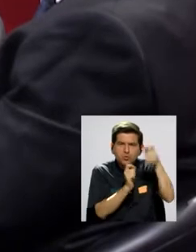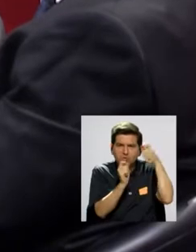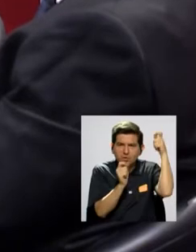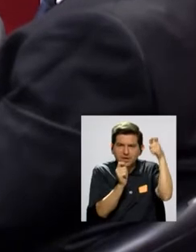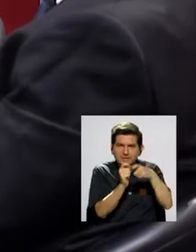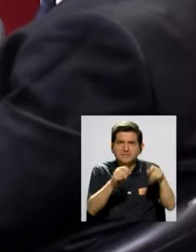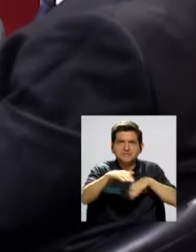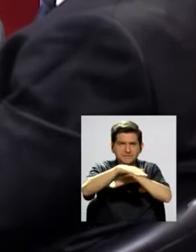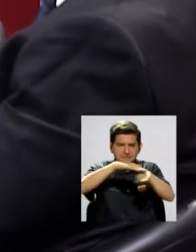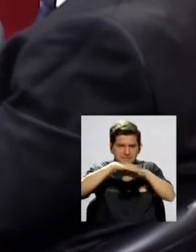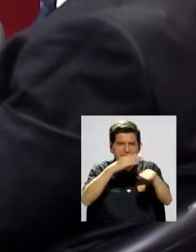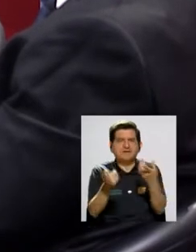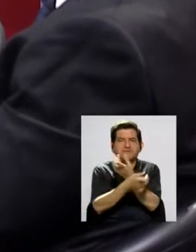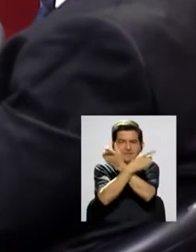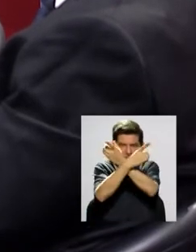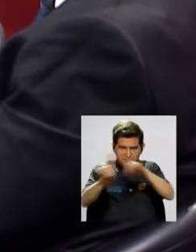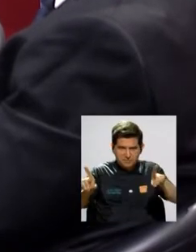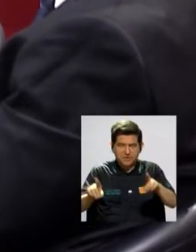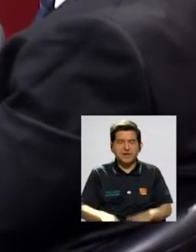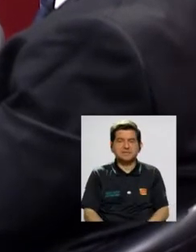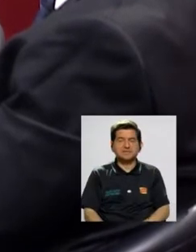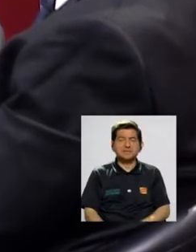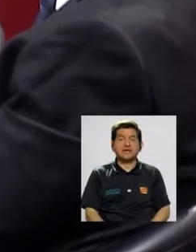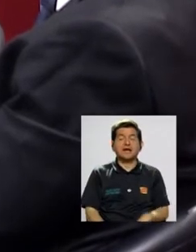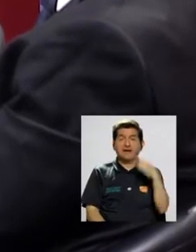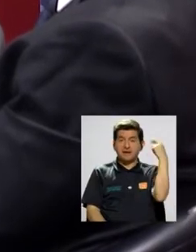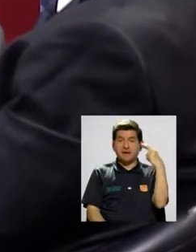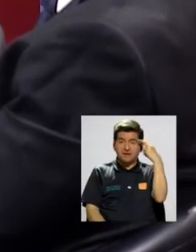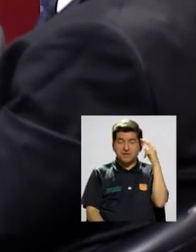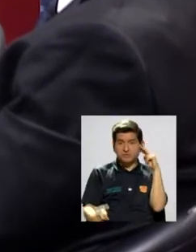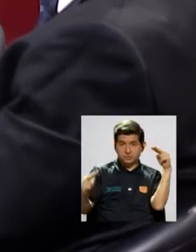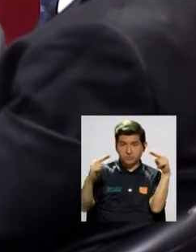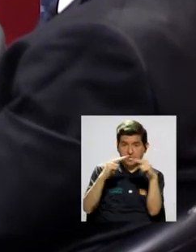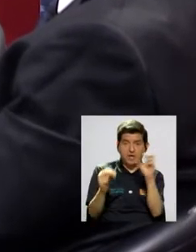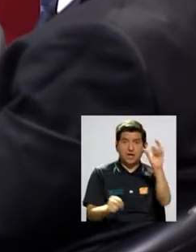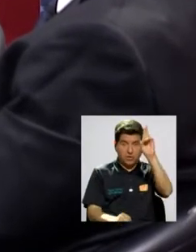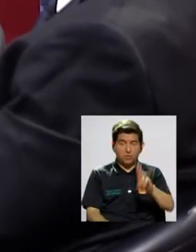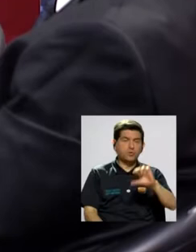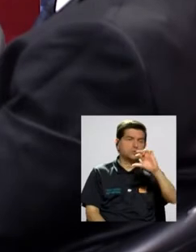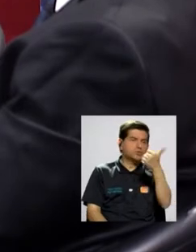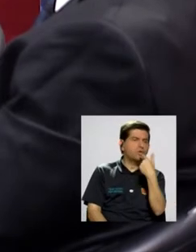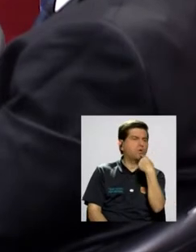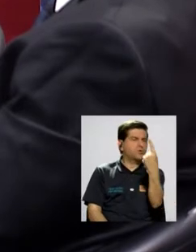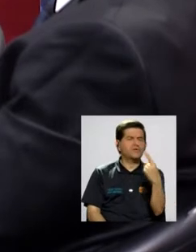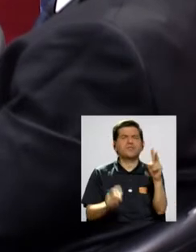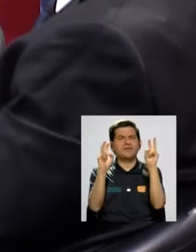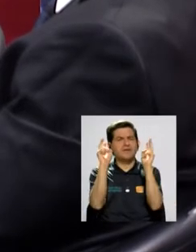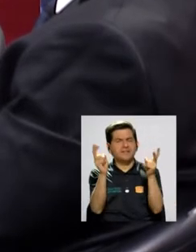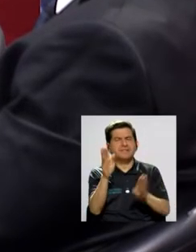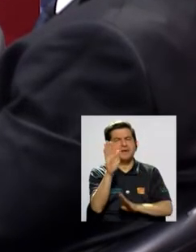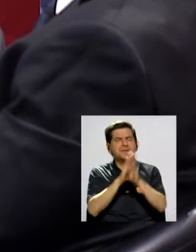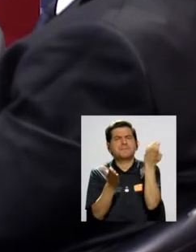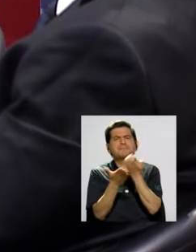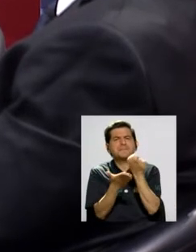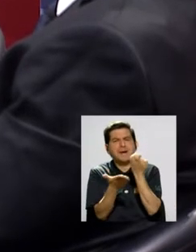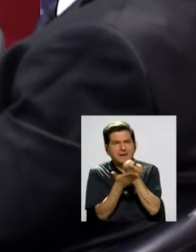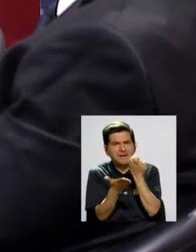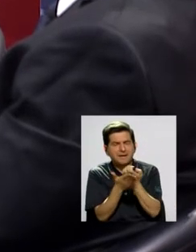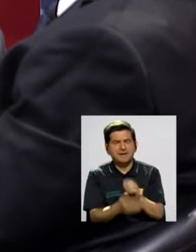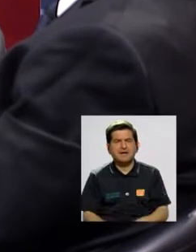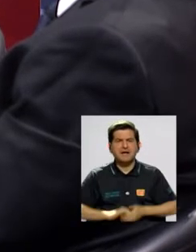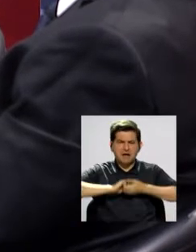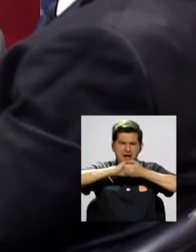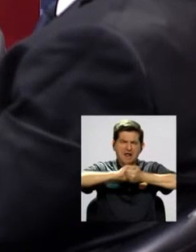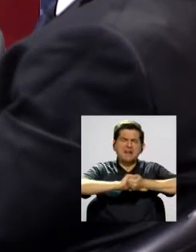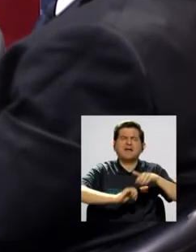precisamente la base de nuestra democracia, por lo que se conoce a Costa Rica. Y creo que lo otro que decía sobre este tema del desarrollo económico y cómo ha habido